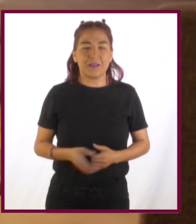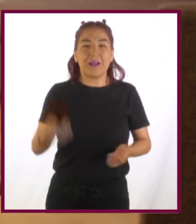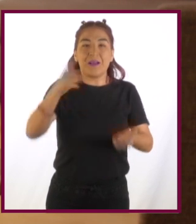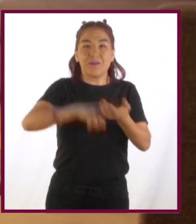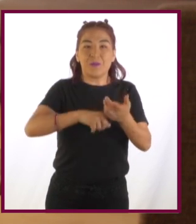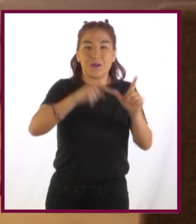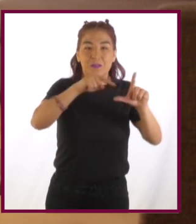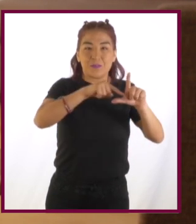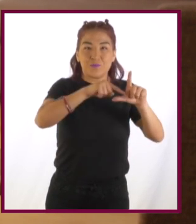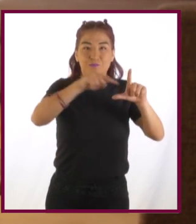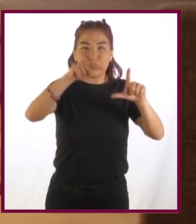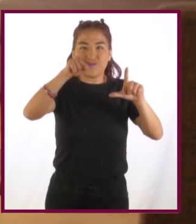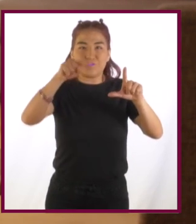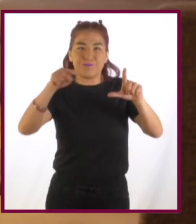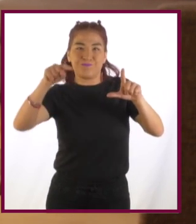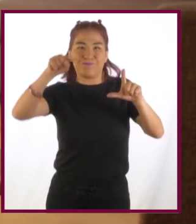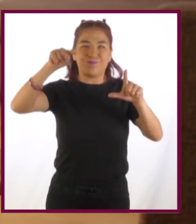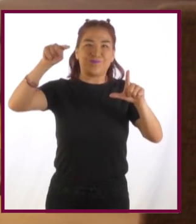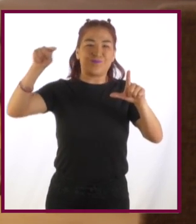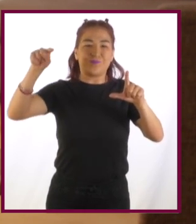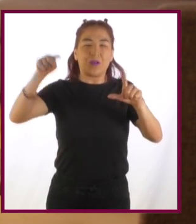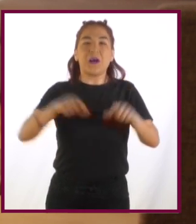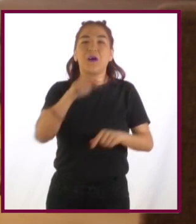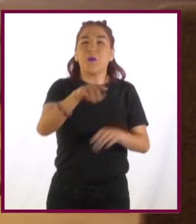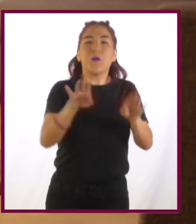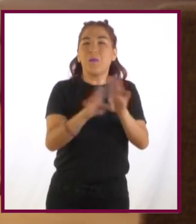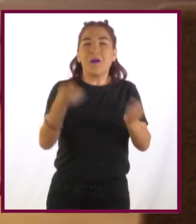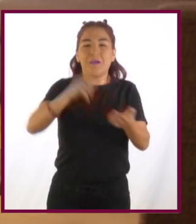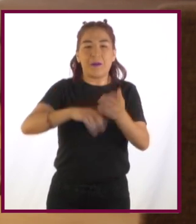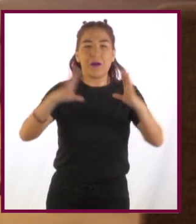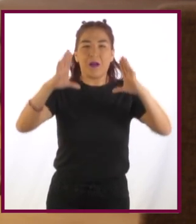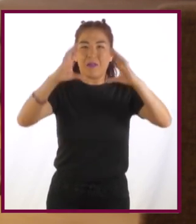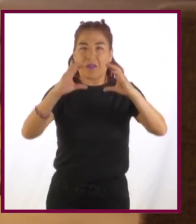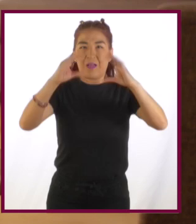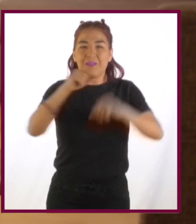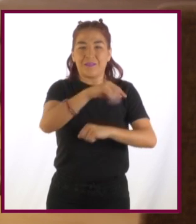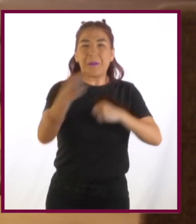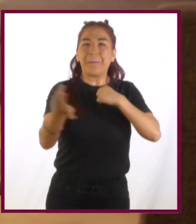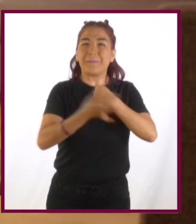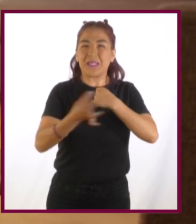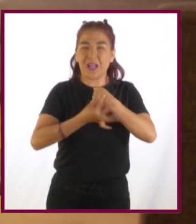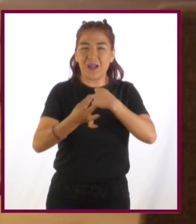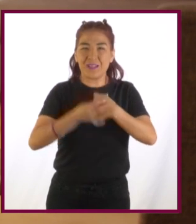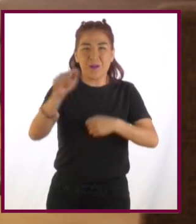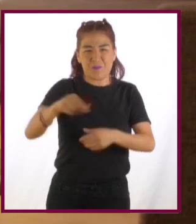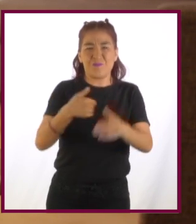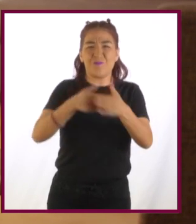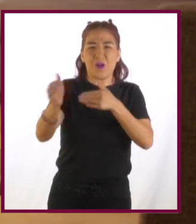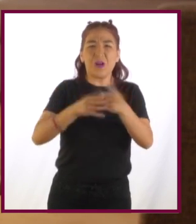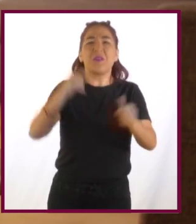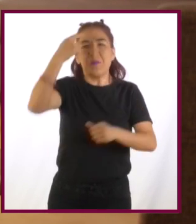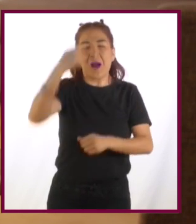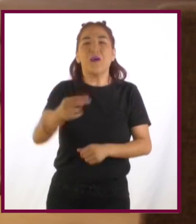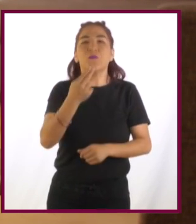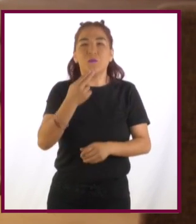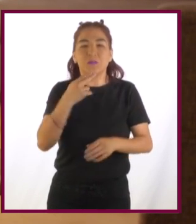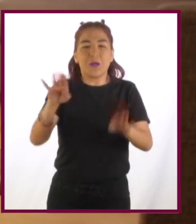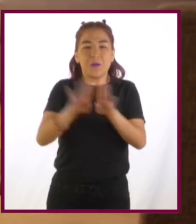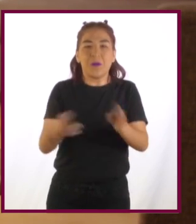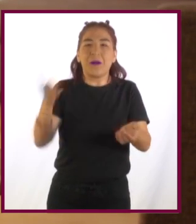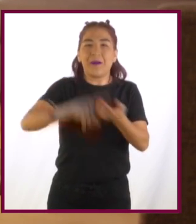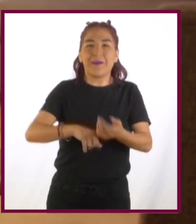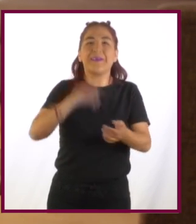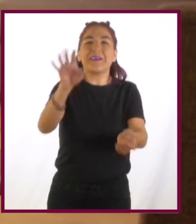Sube recto, curva y luego vuelve a ser recto. Una espuma metálica que ahorita están de moda. Las espumas metálicas se utilizan